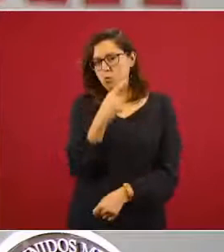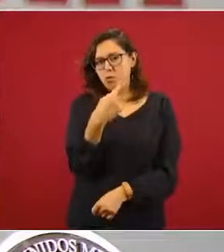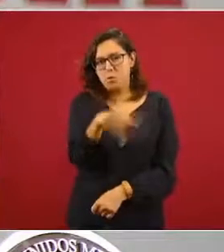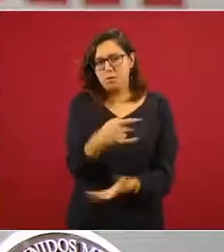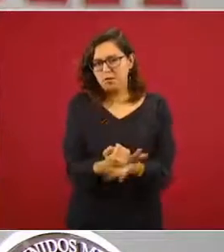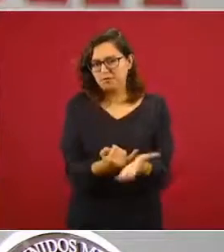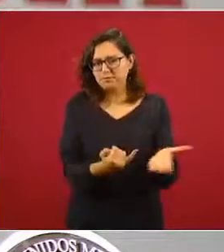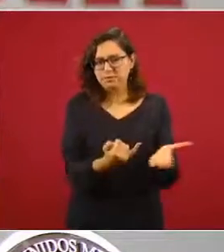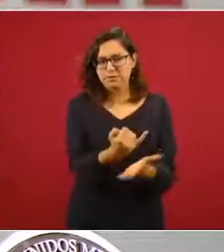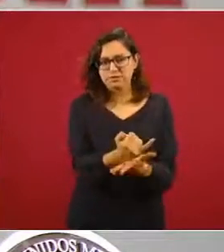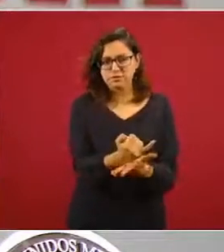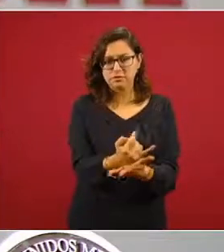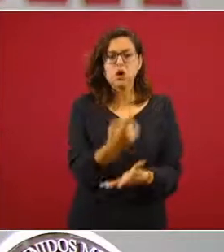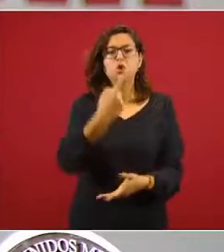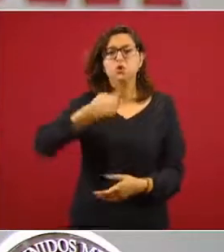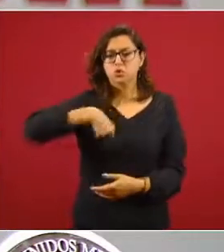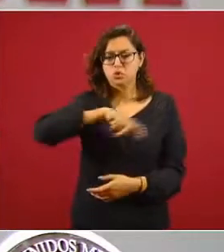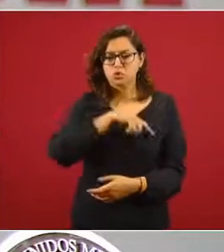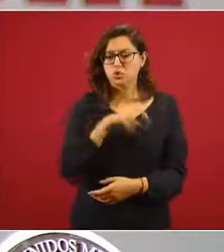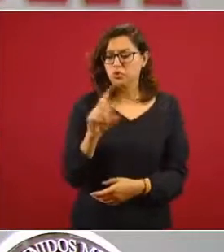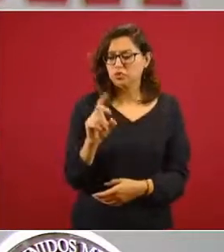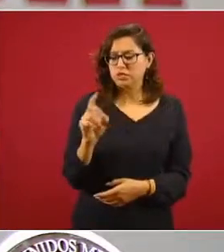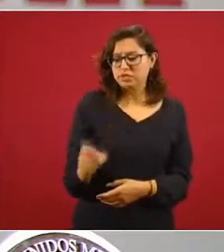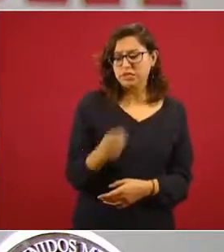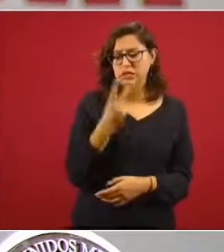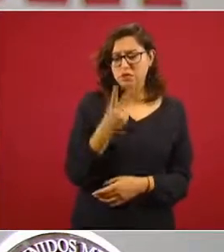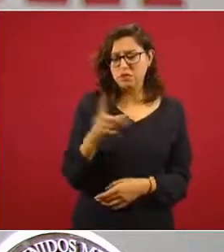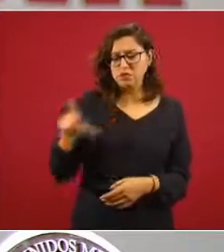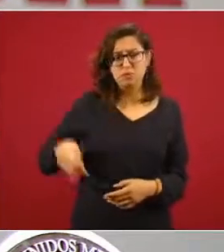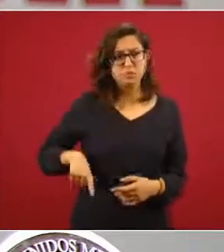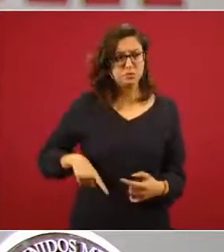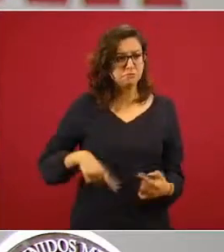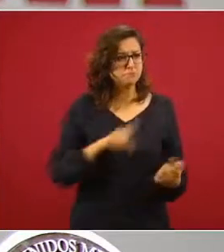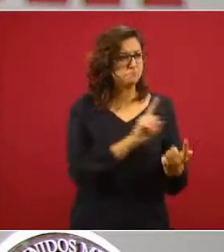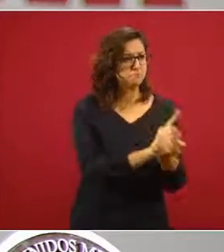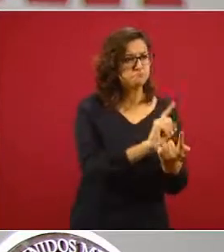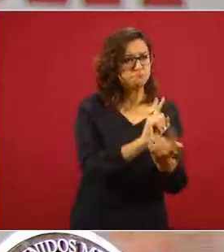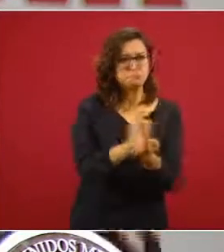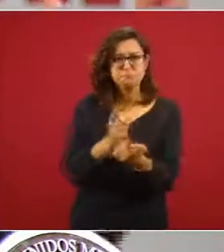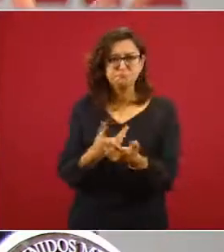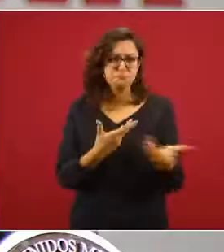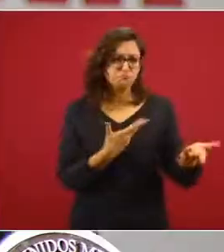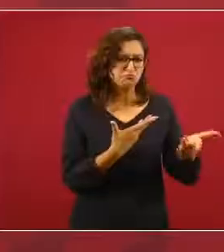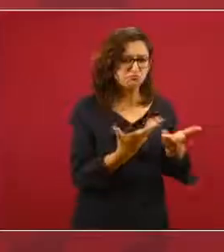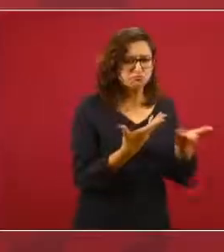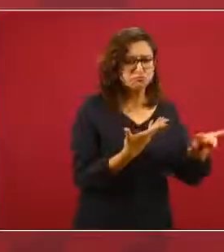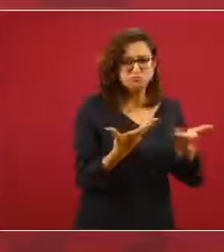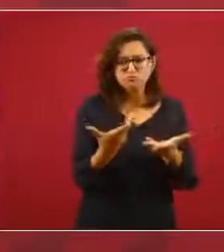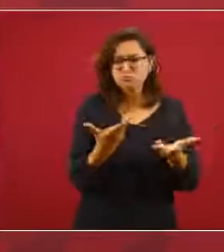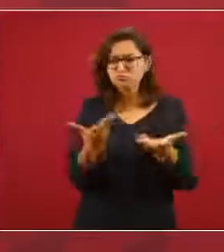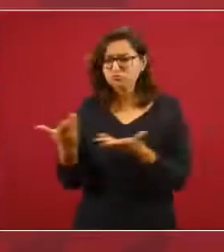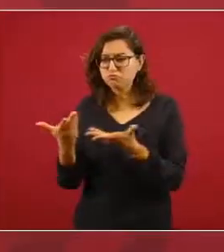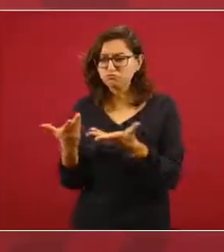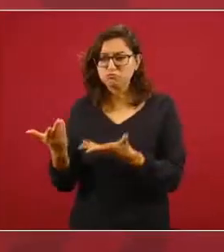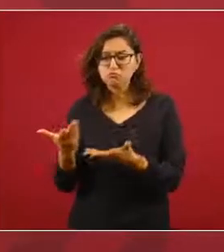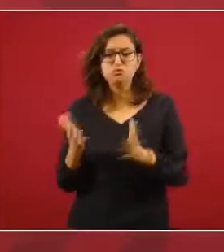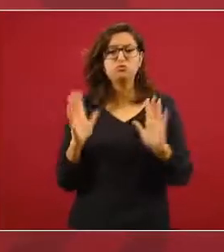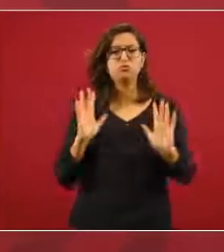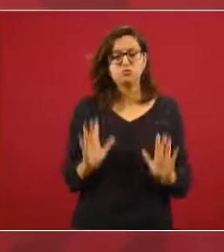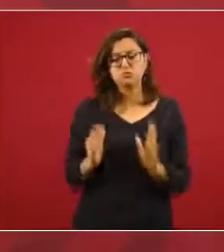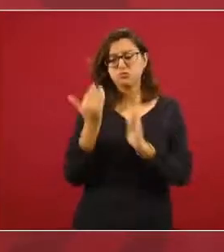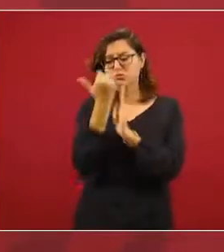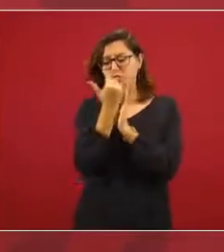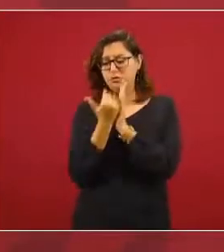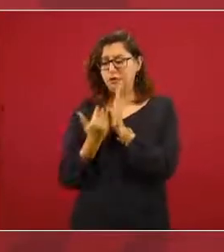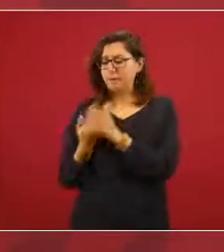estrecha con cada uno de los 32 gobiernos estatales para que se apeguen a un marco general de evaluación